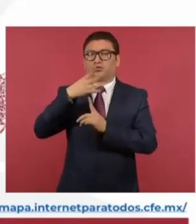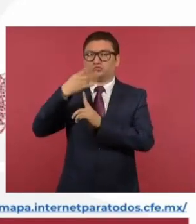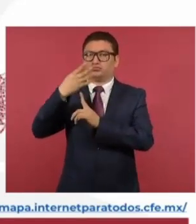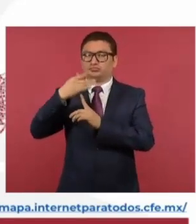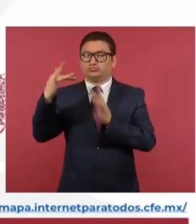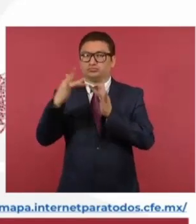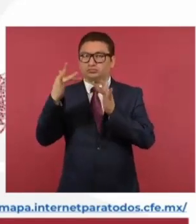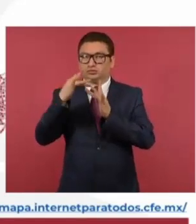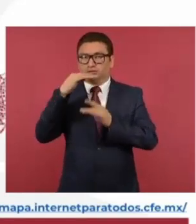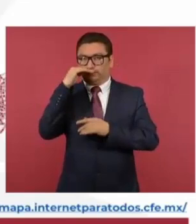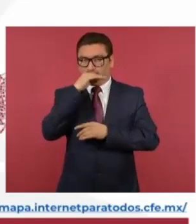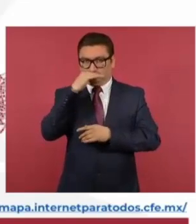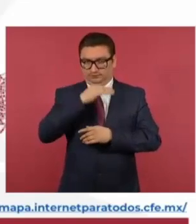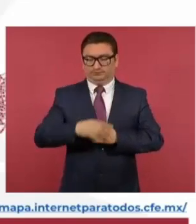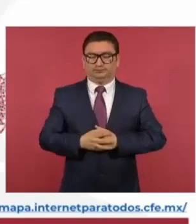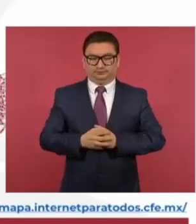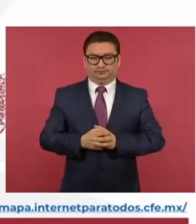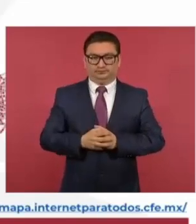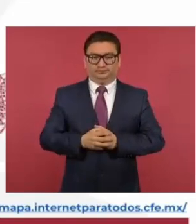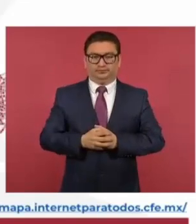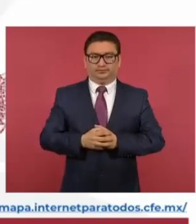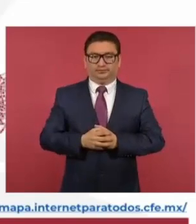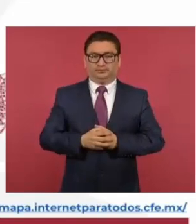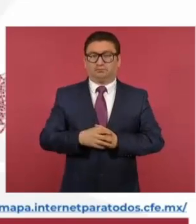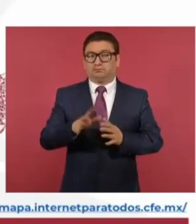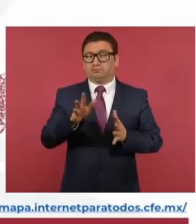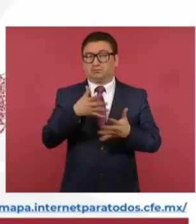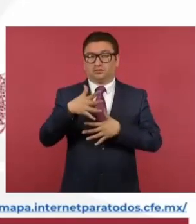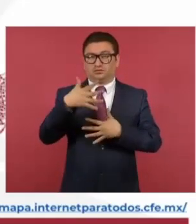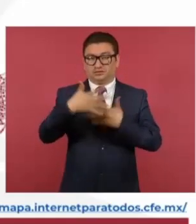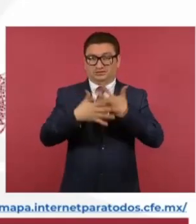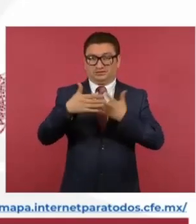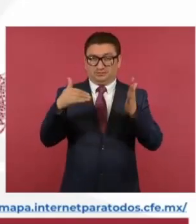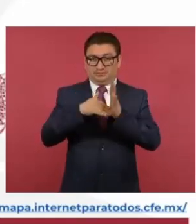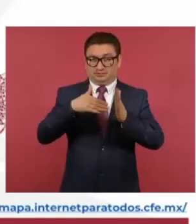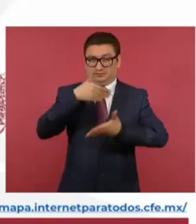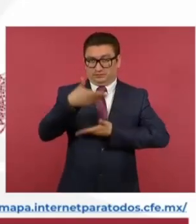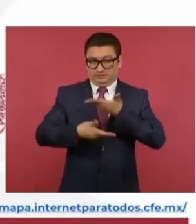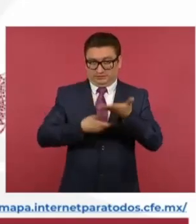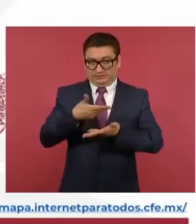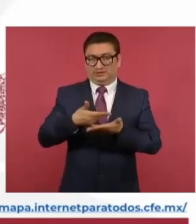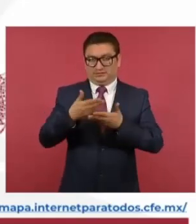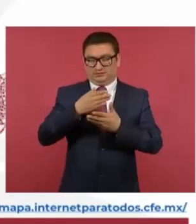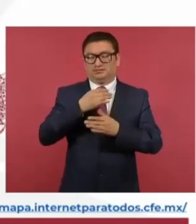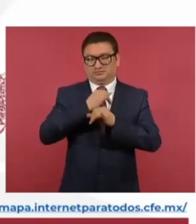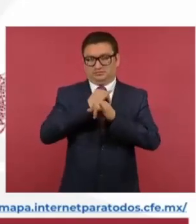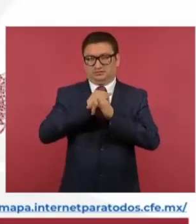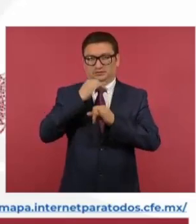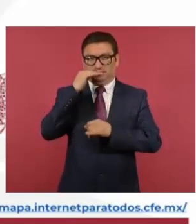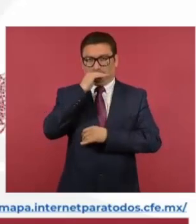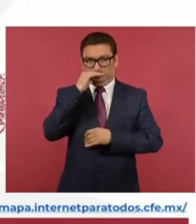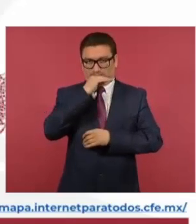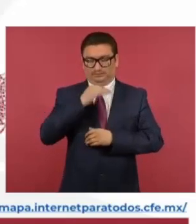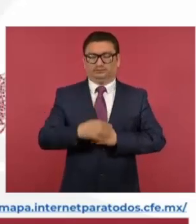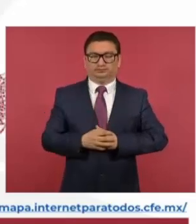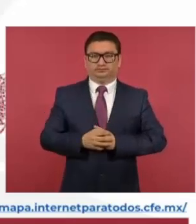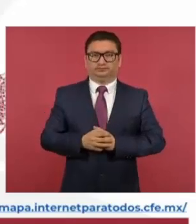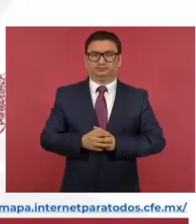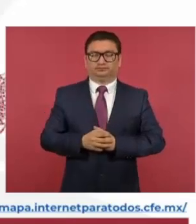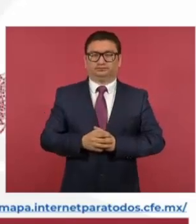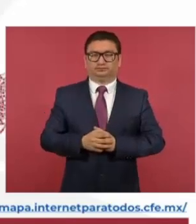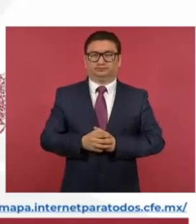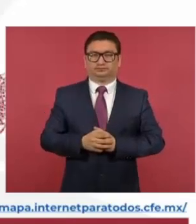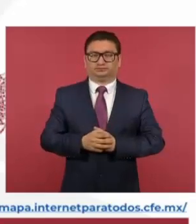internet gratuito. Alrededor de 15.000 servicios de este internet gratuito, 15.000,